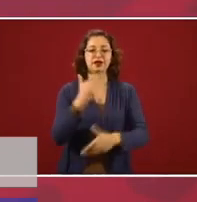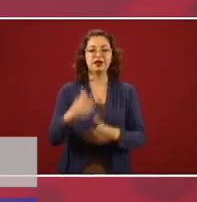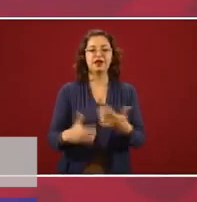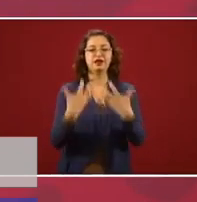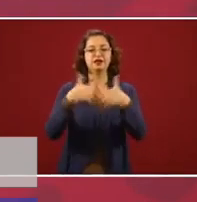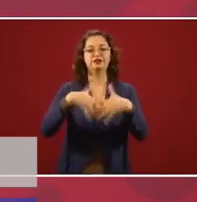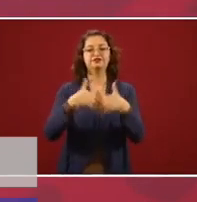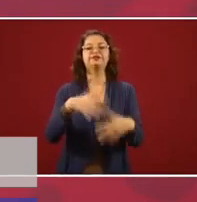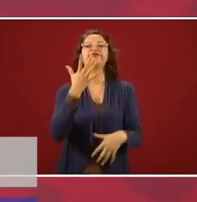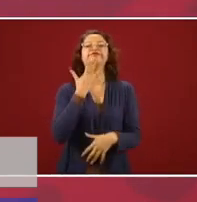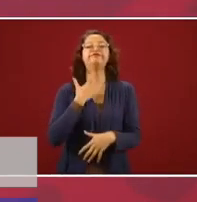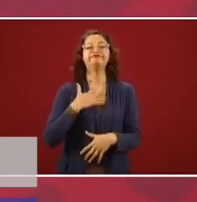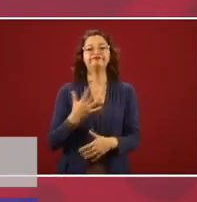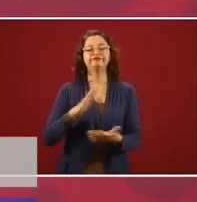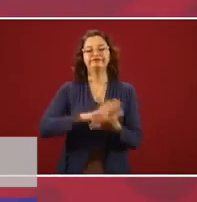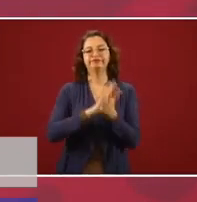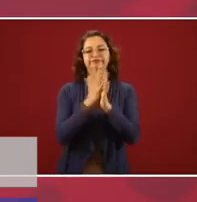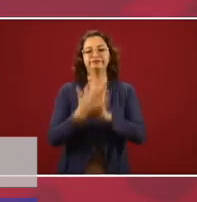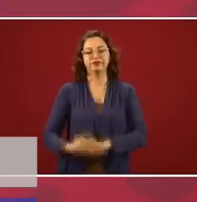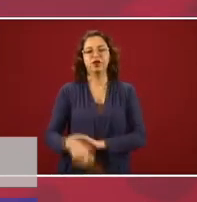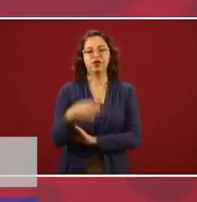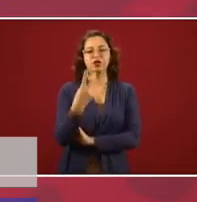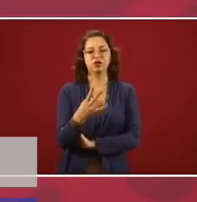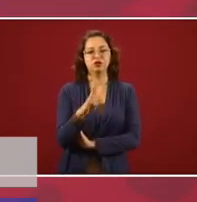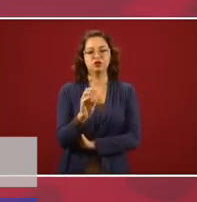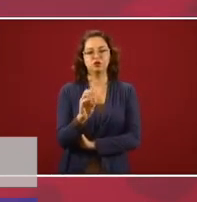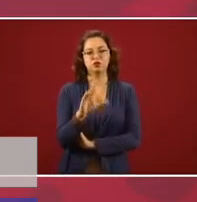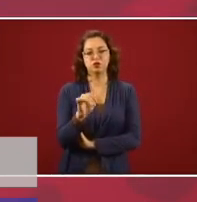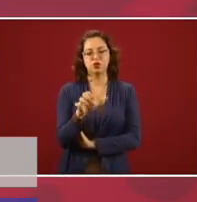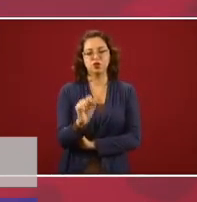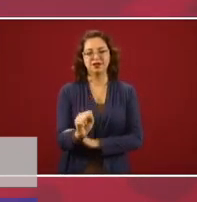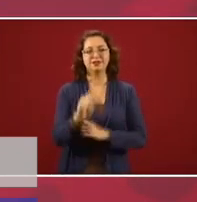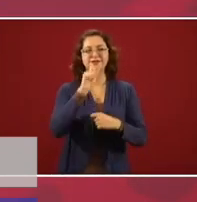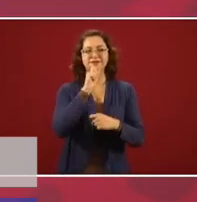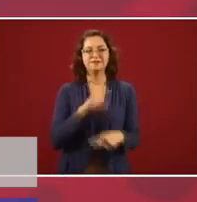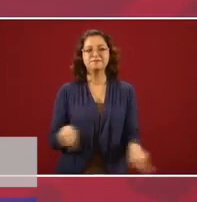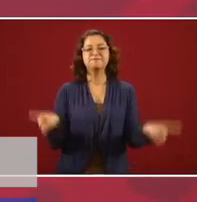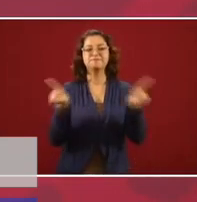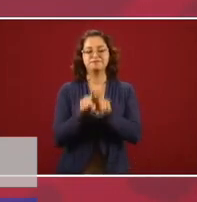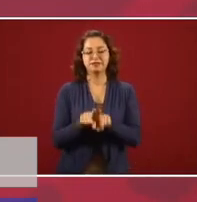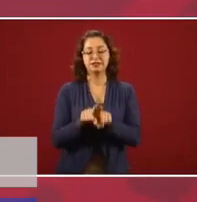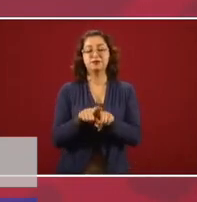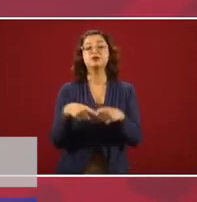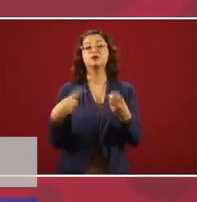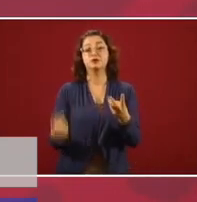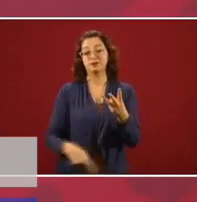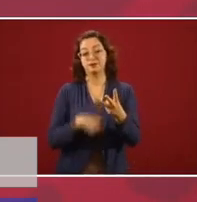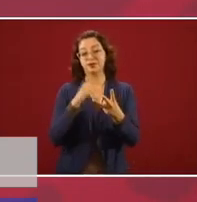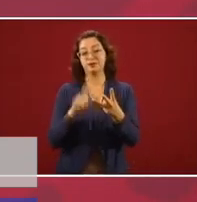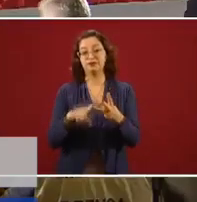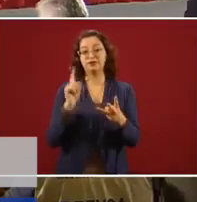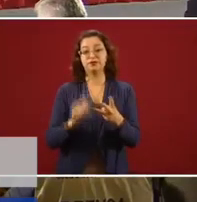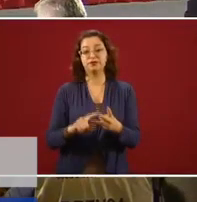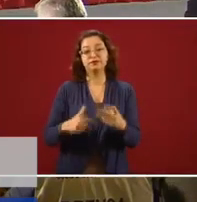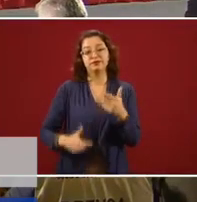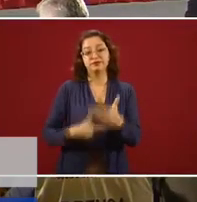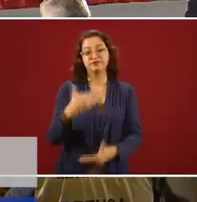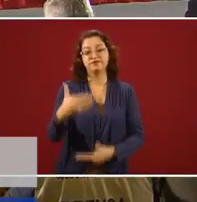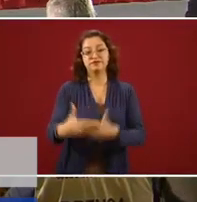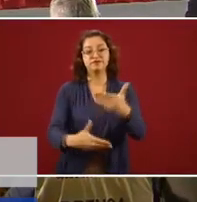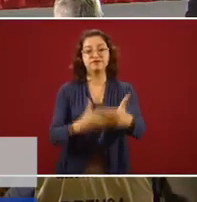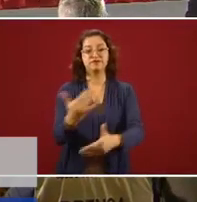Informa que no recibirá a la marcha de Javier Sicilia porque no le gusta el manejo propagandístico que han tenido, principalmente por respeto a la